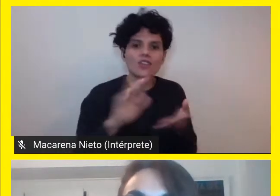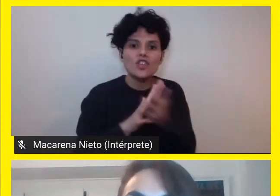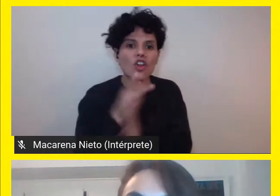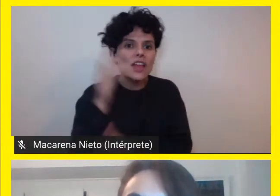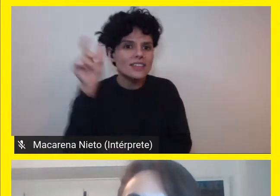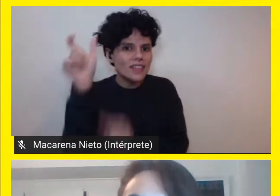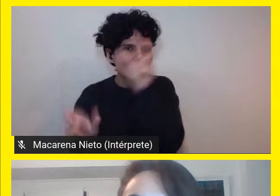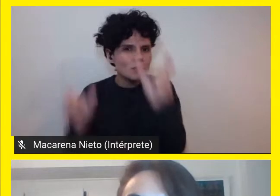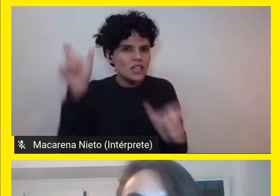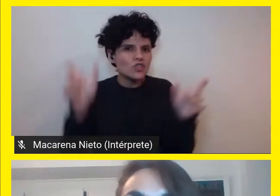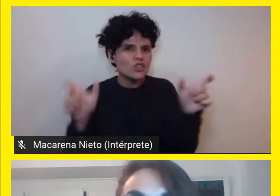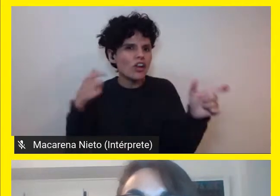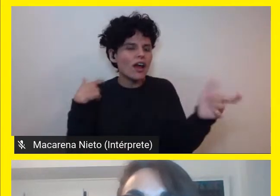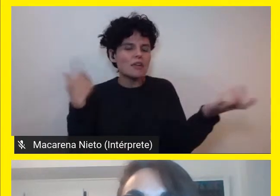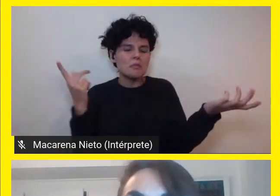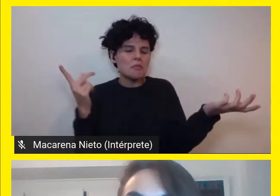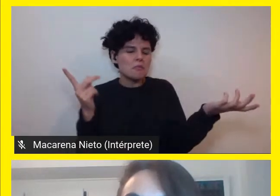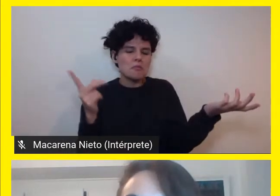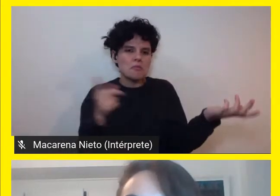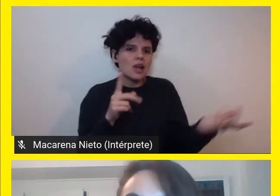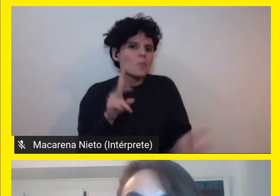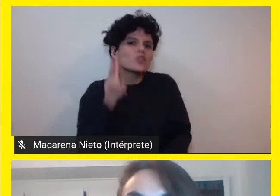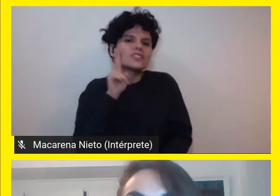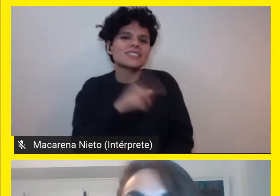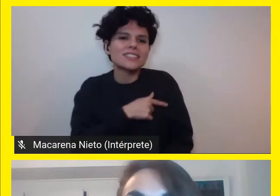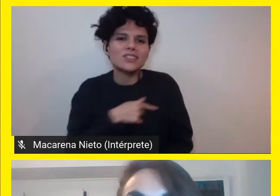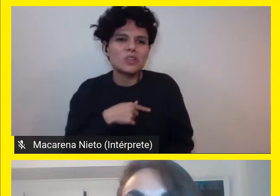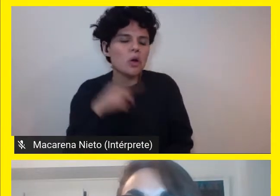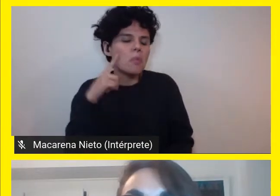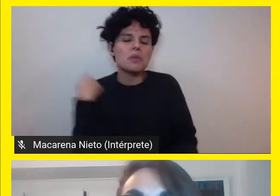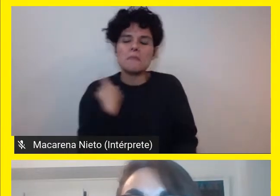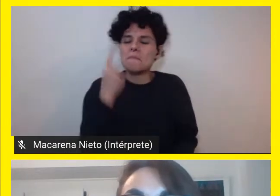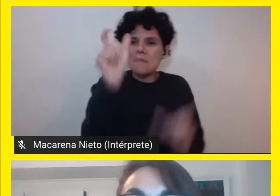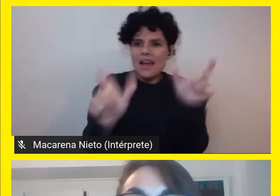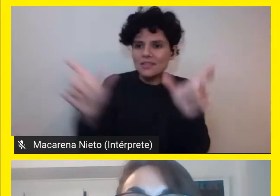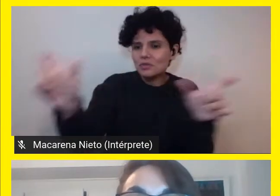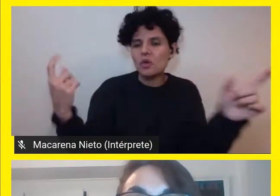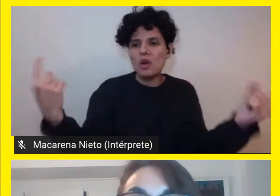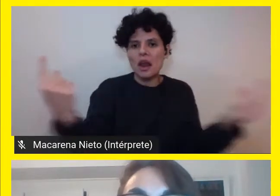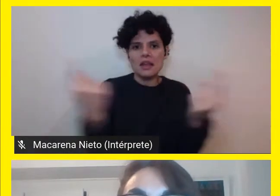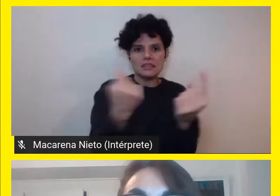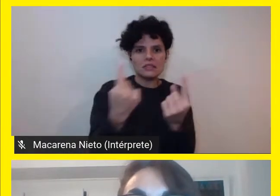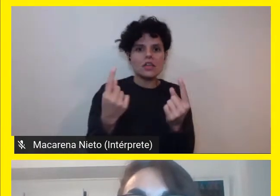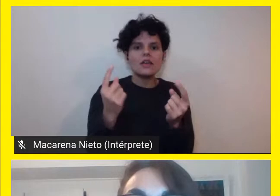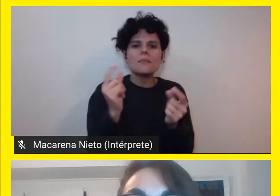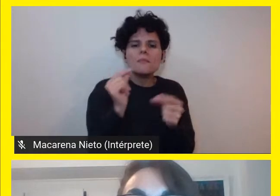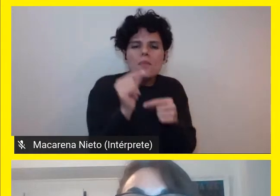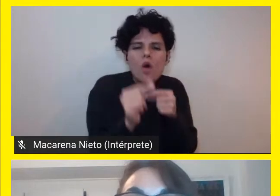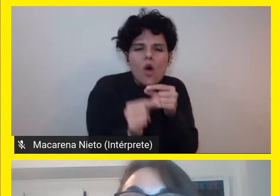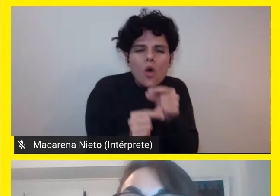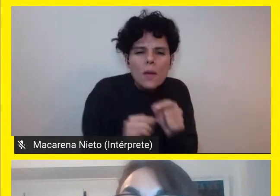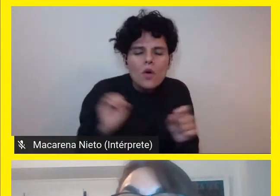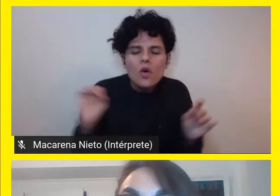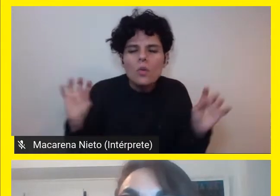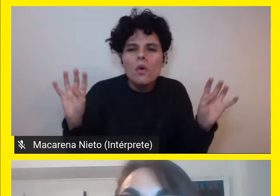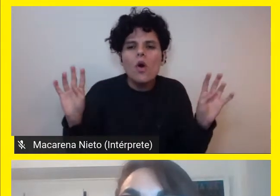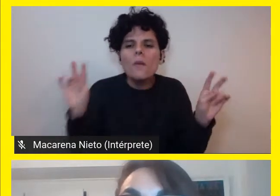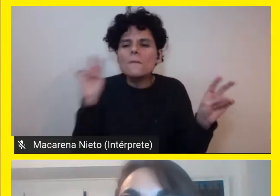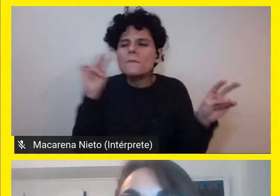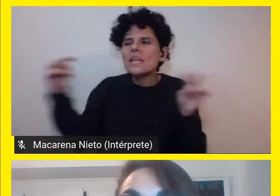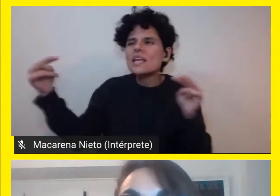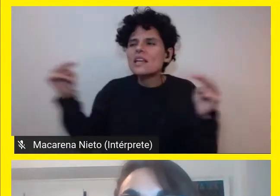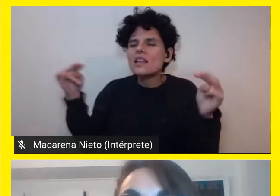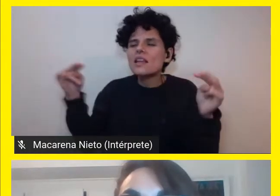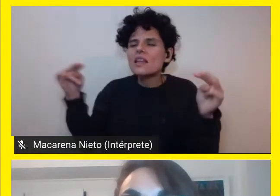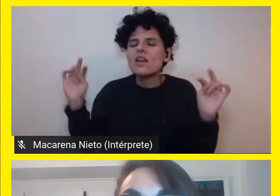se va forjando esta comunidad, muchas veces anónima, pero que va construyendo algo que no es solo justicia, yo diría,